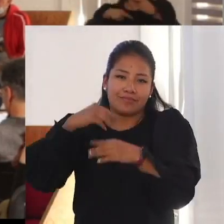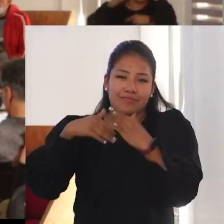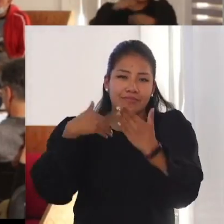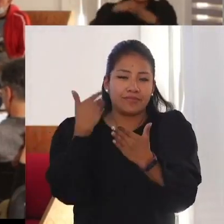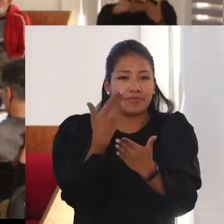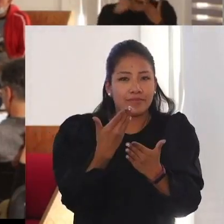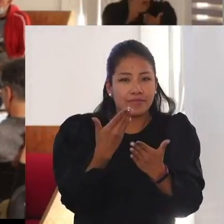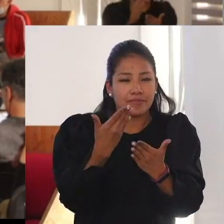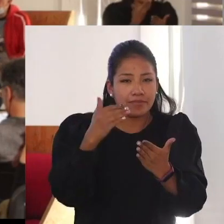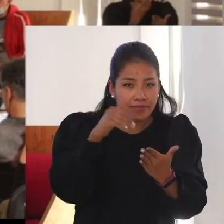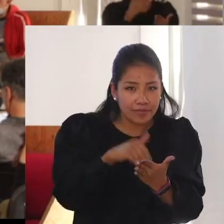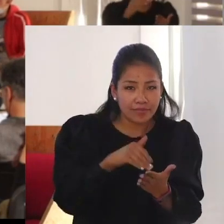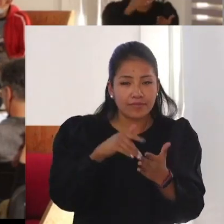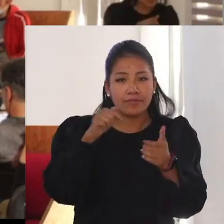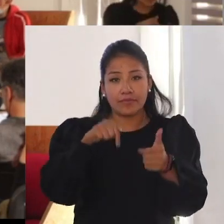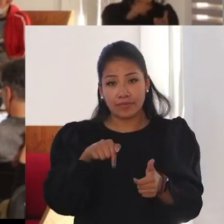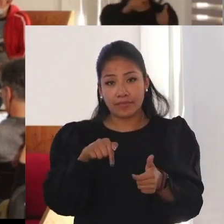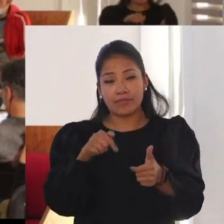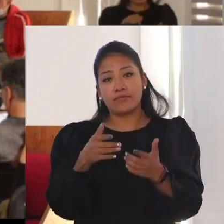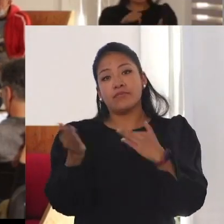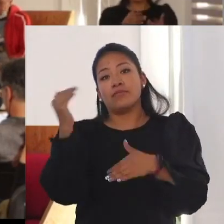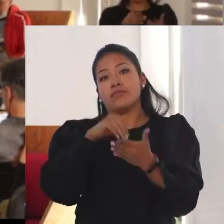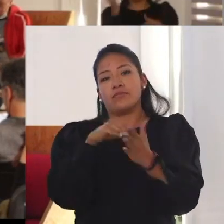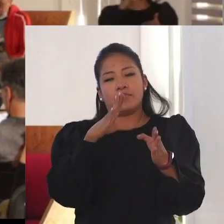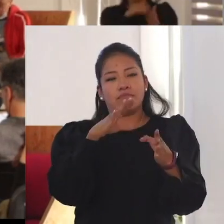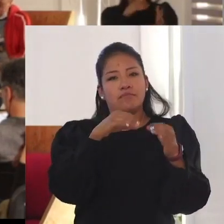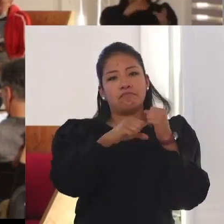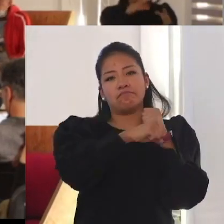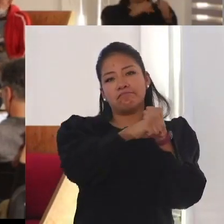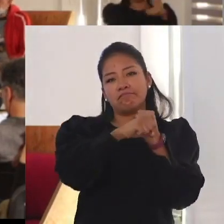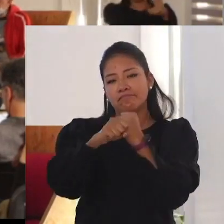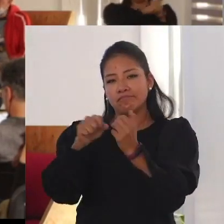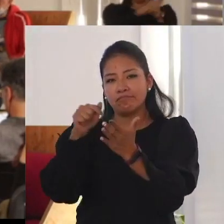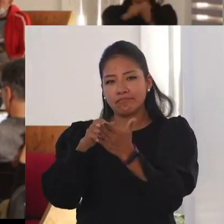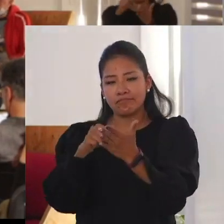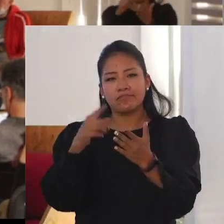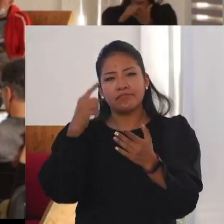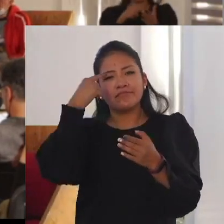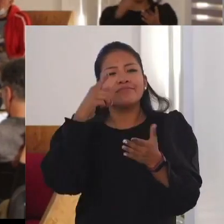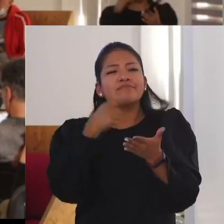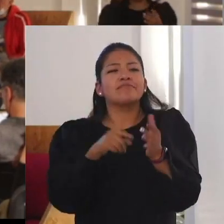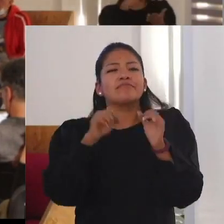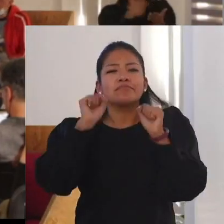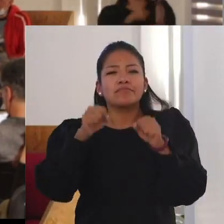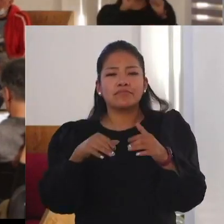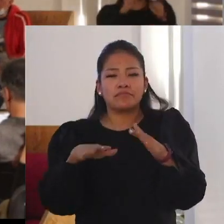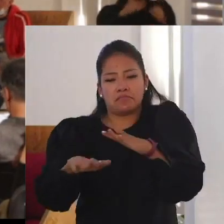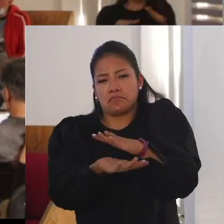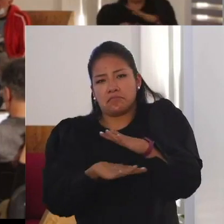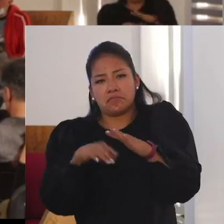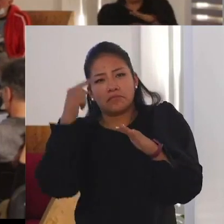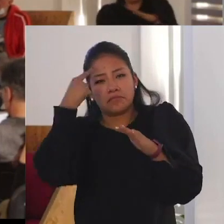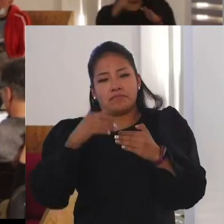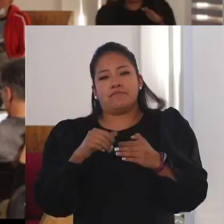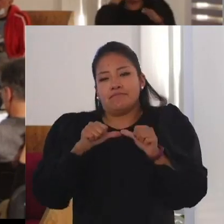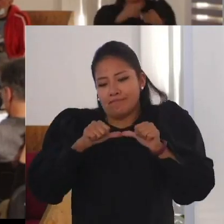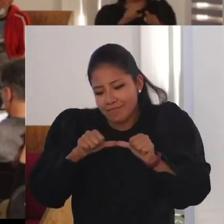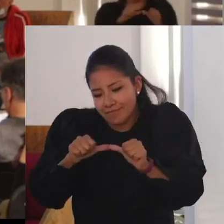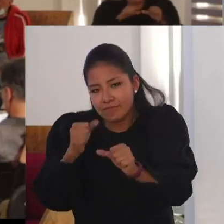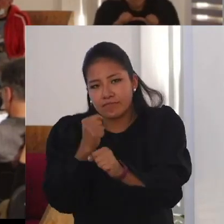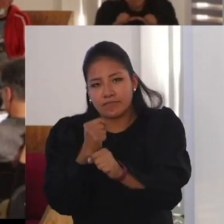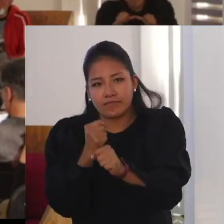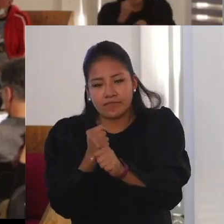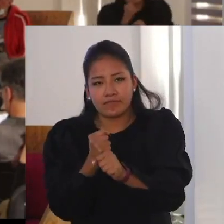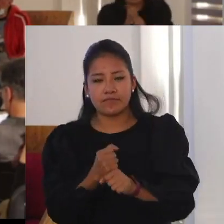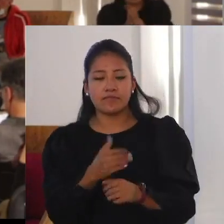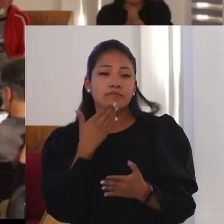bueno se pueda difundir ese material con la idea de que sirva como plataforma o como Punto de partida para seguir trabajándolo así